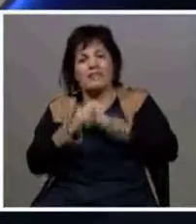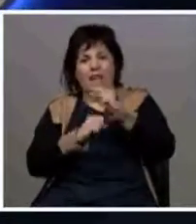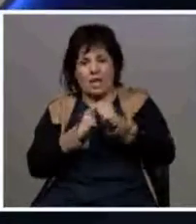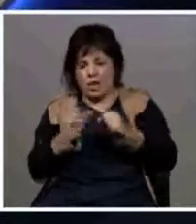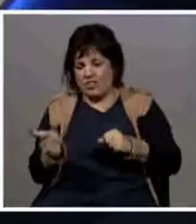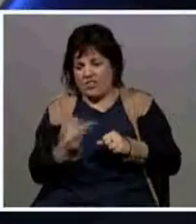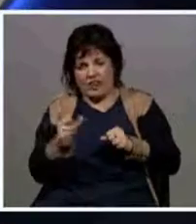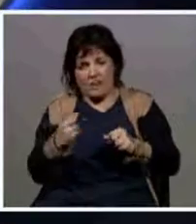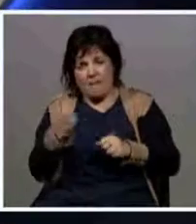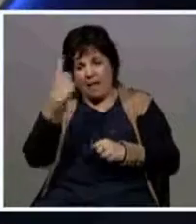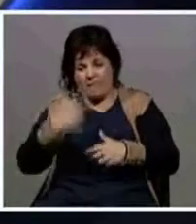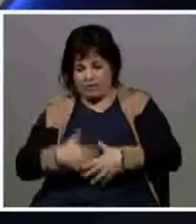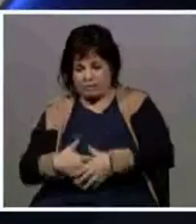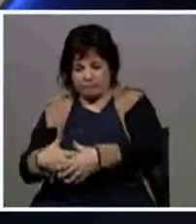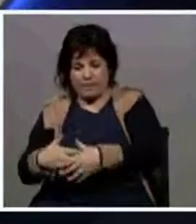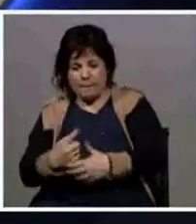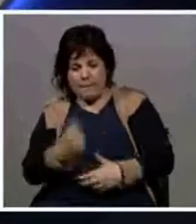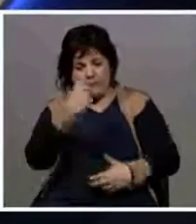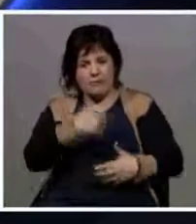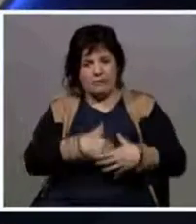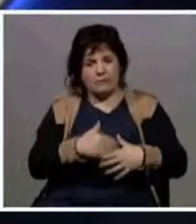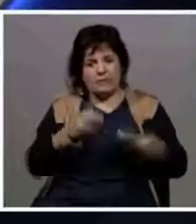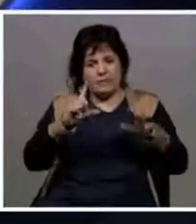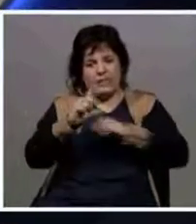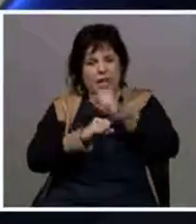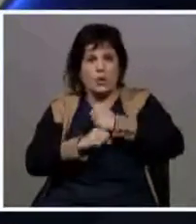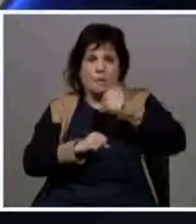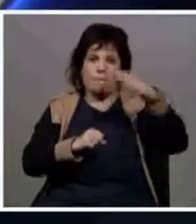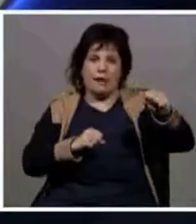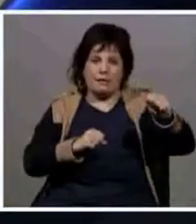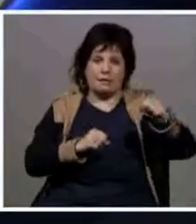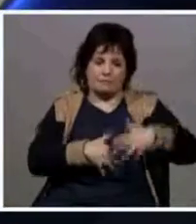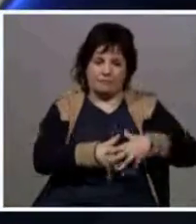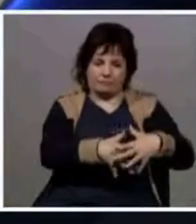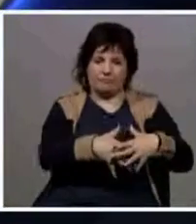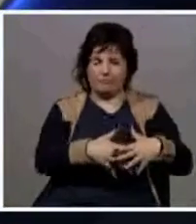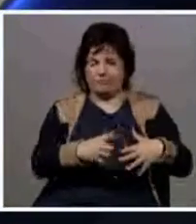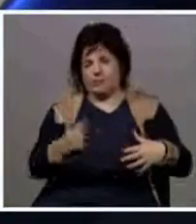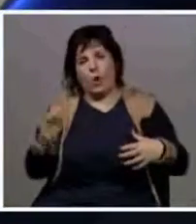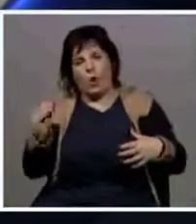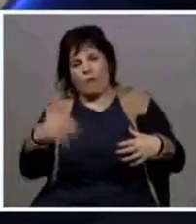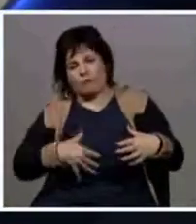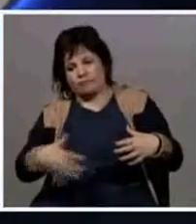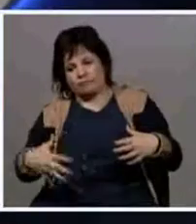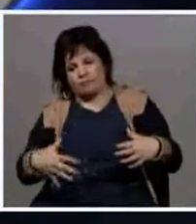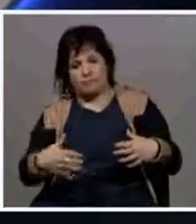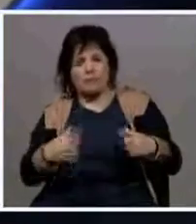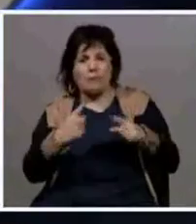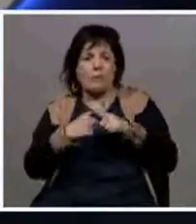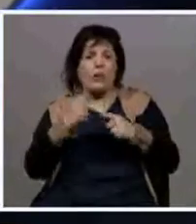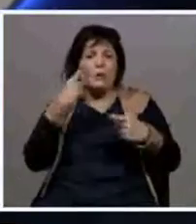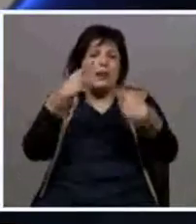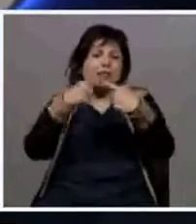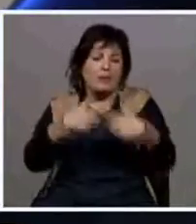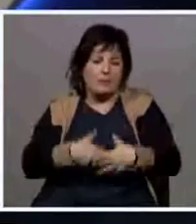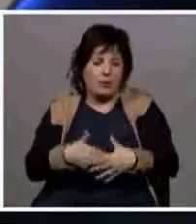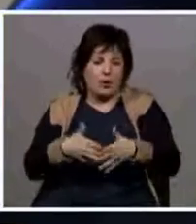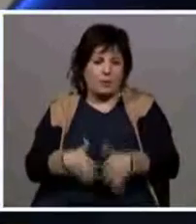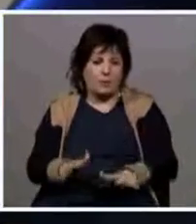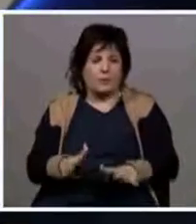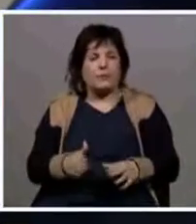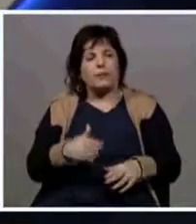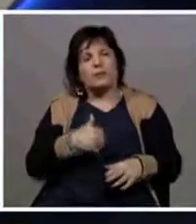una distancia de 7 entre 7 y 8 años y esto tiene que ver con las pautas reproductivas no nosotros sobre